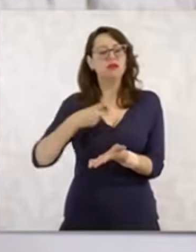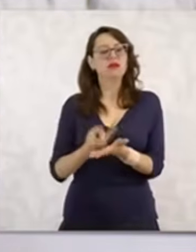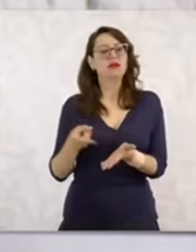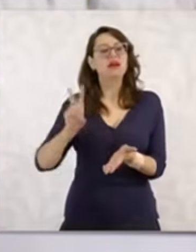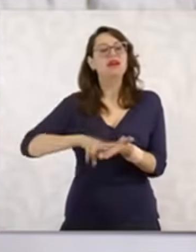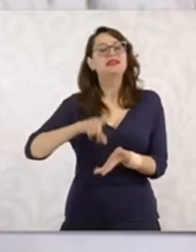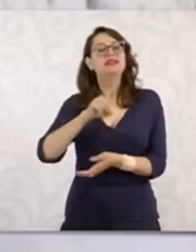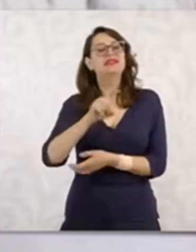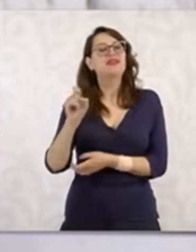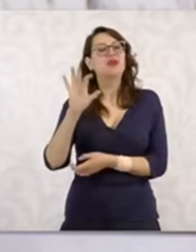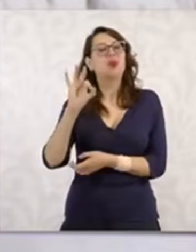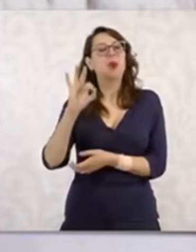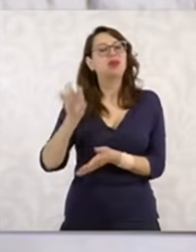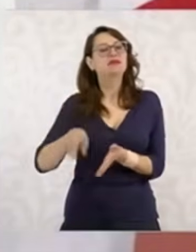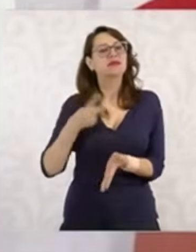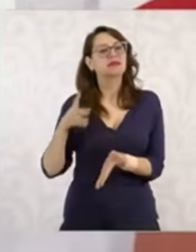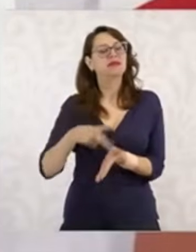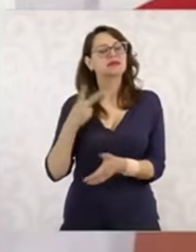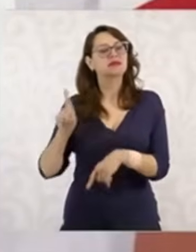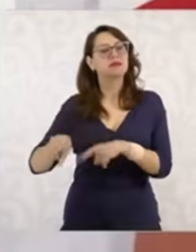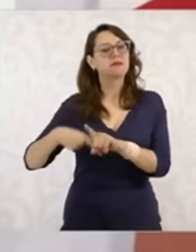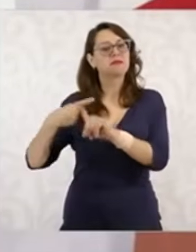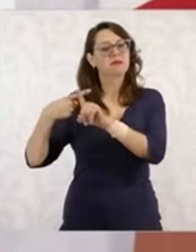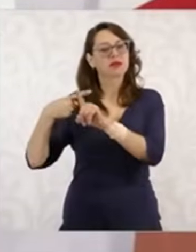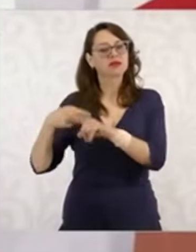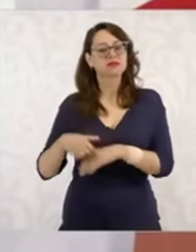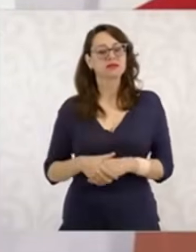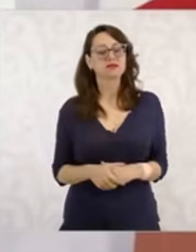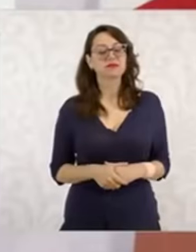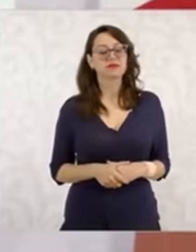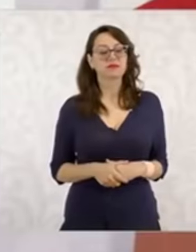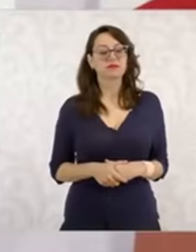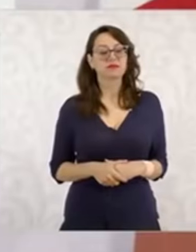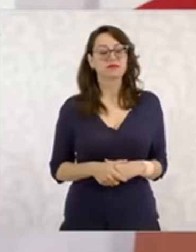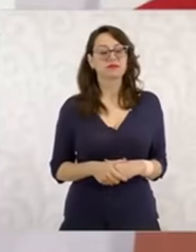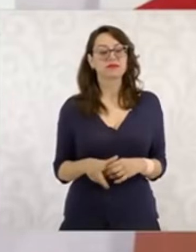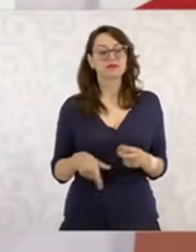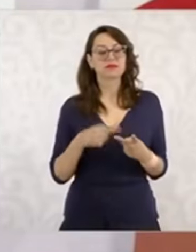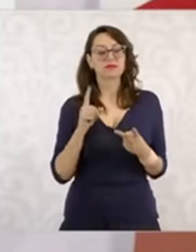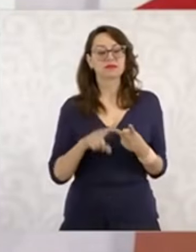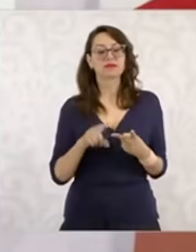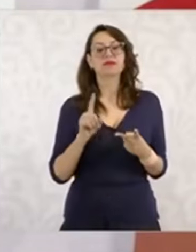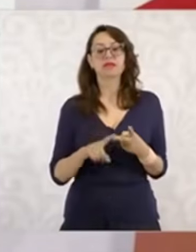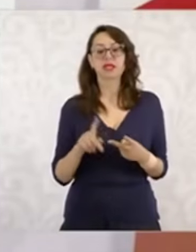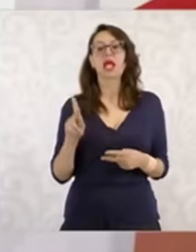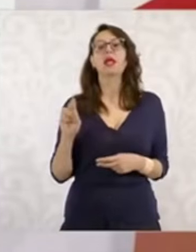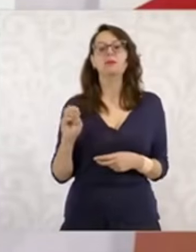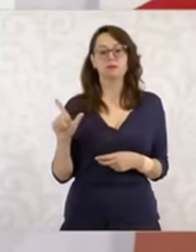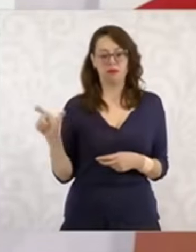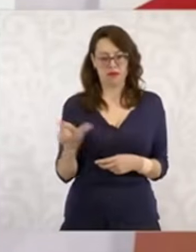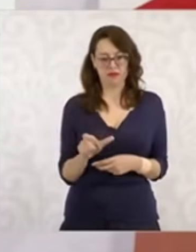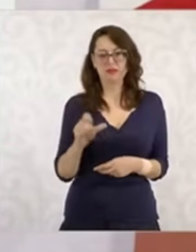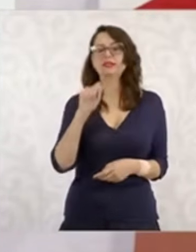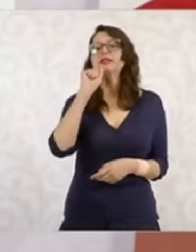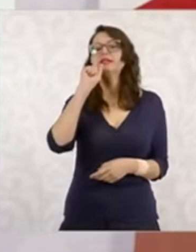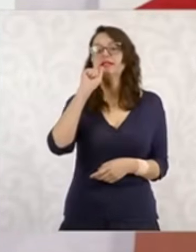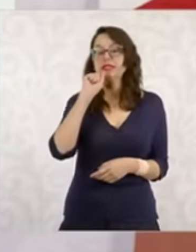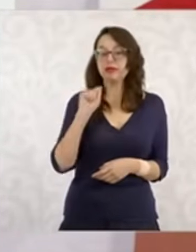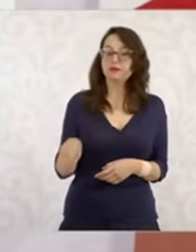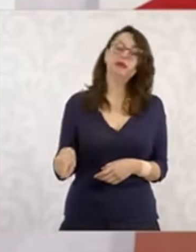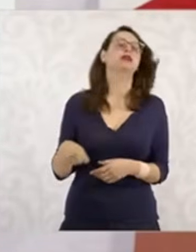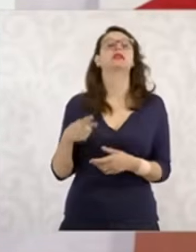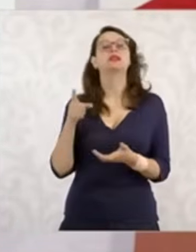nacional. La siguiente, por favor. Tenemos a Pemex también. Pemex tiene un padrón